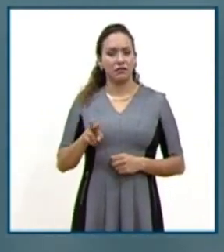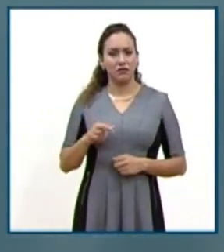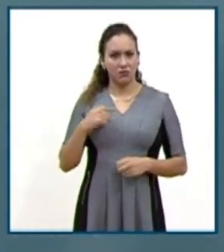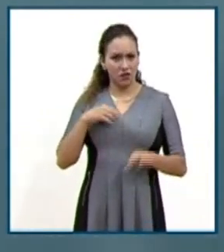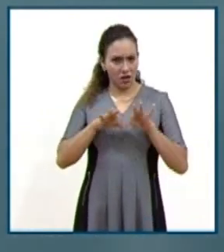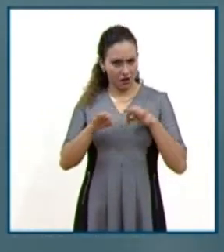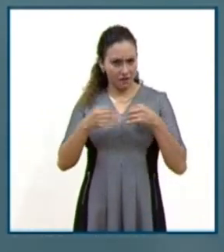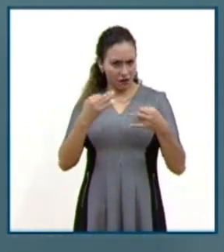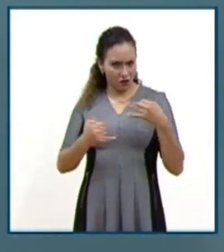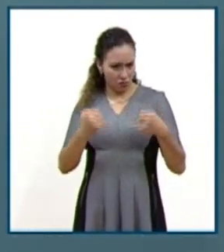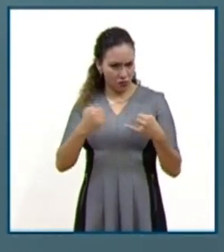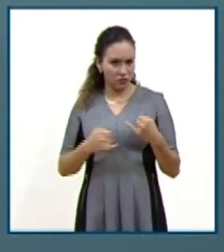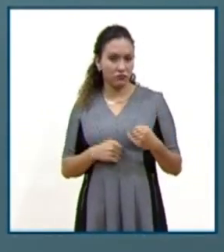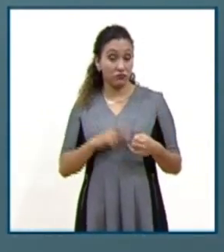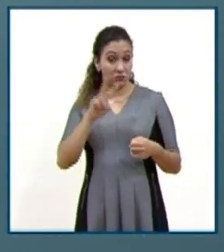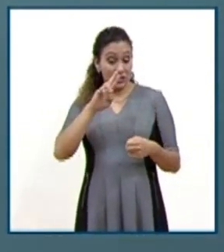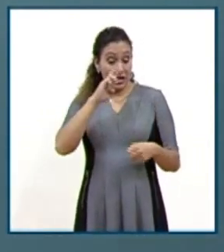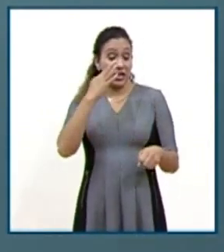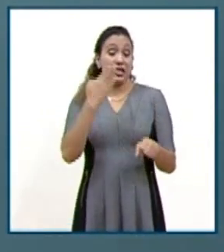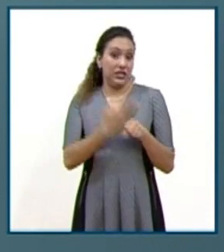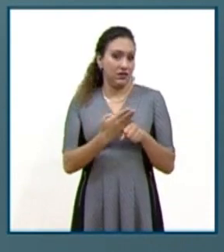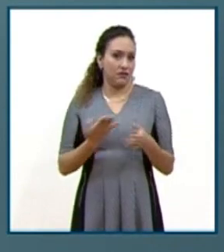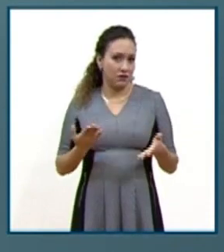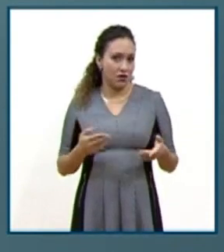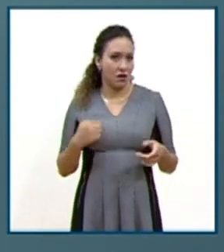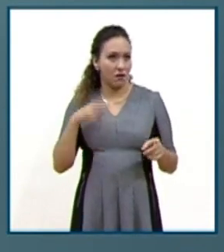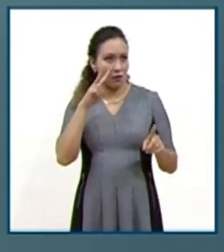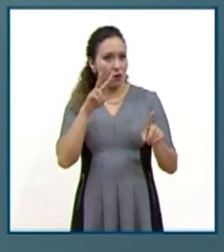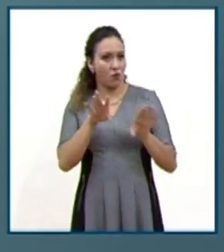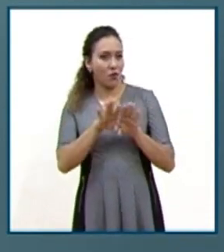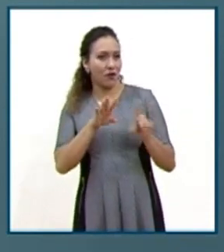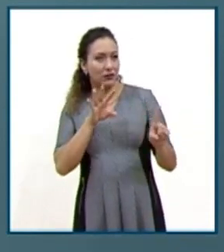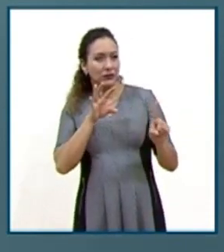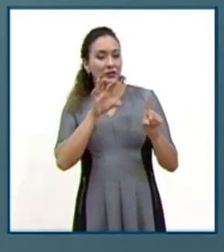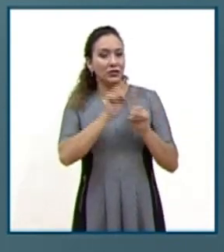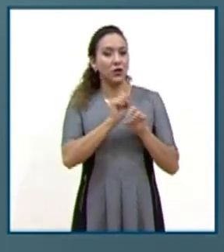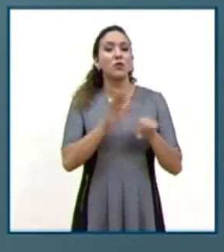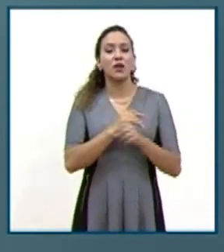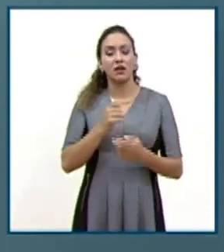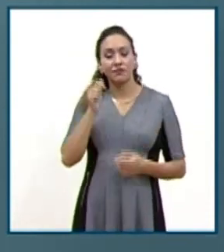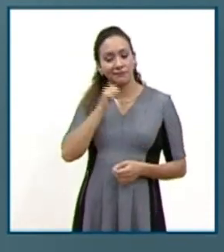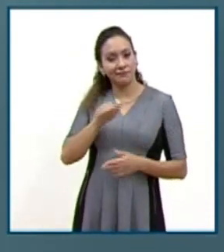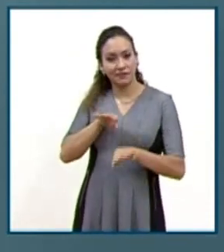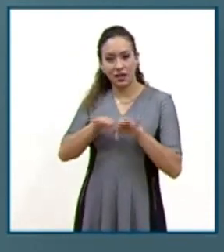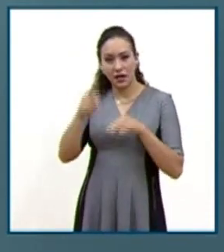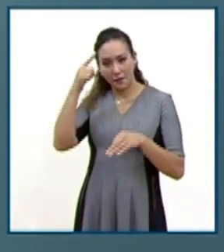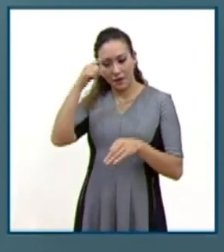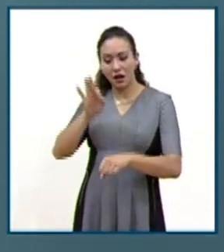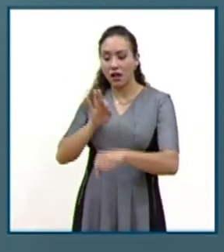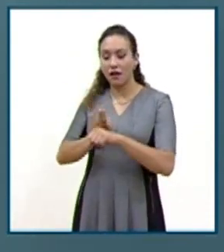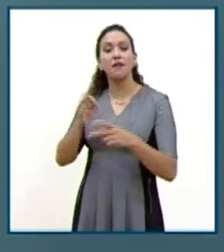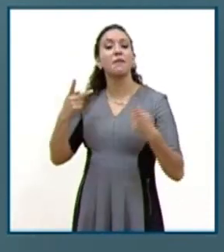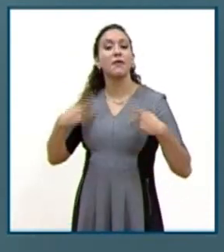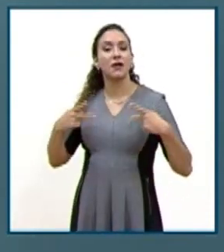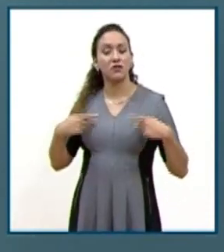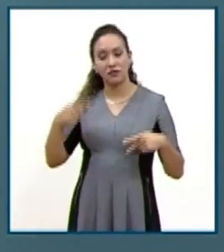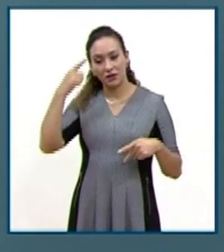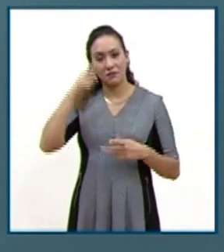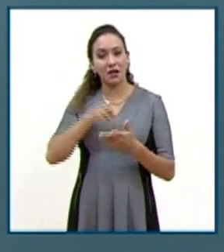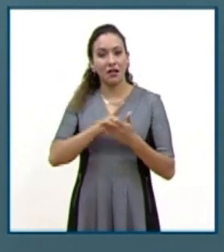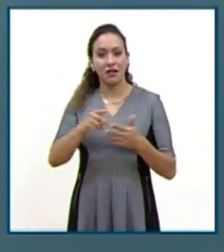Tercer Tribunal Colegiado en materia penal del Tercer Circuito, esto en Zapopan, Jalisco, y de Verónica Gutiérrez Fuentes, del Centro de Justicia